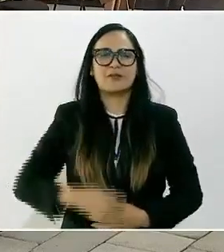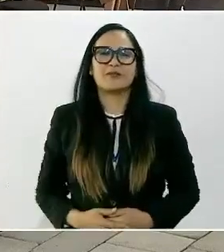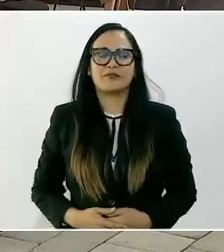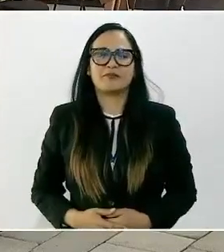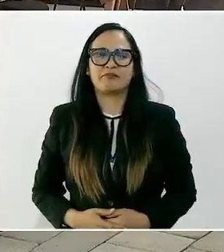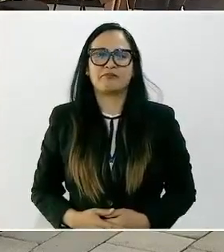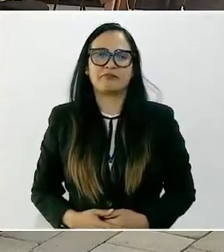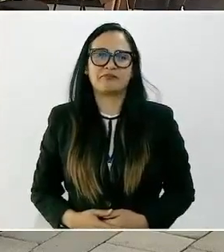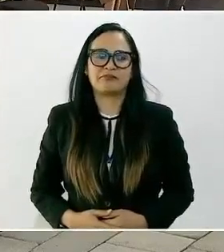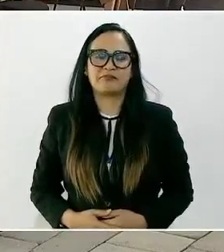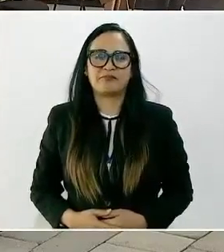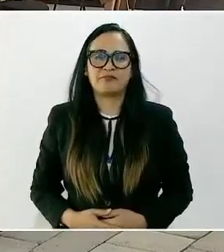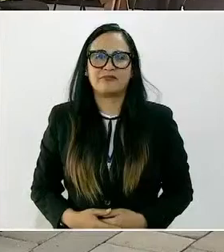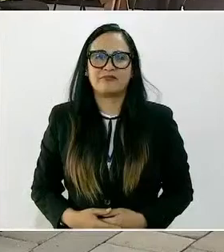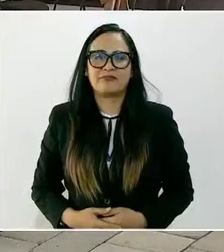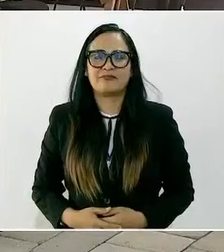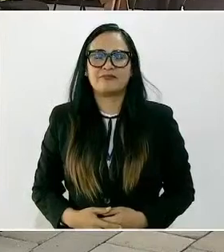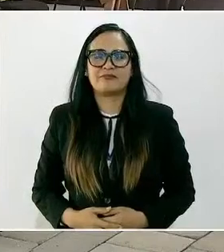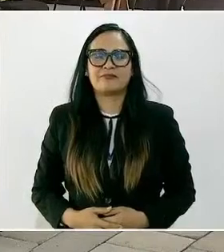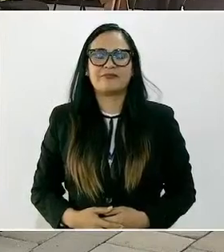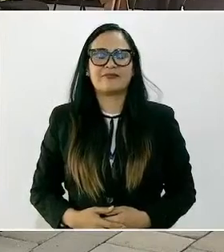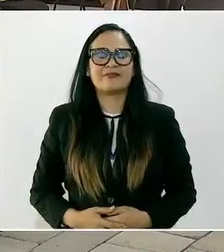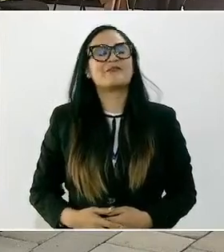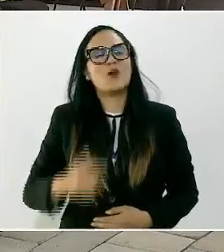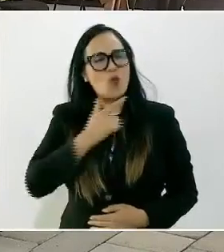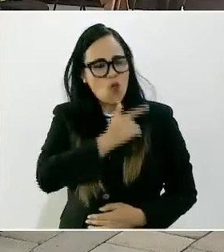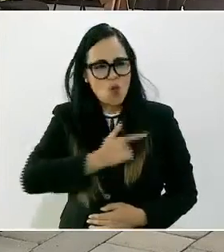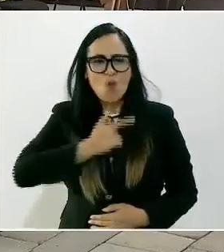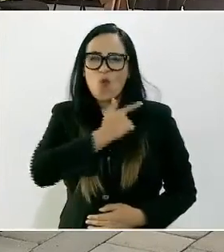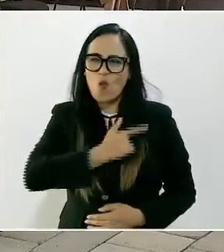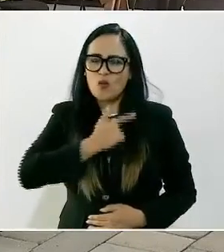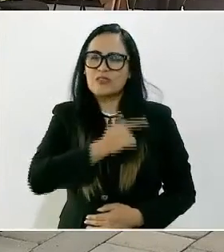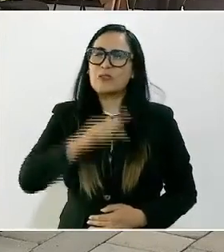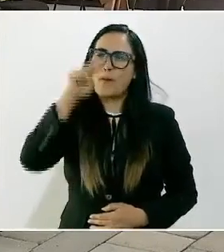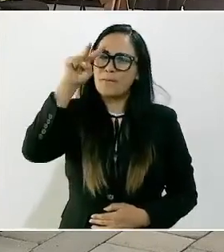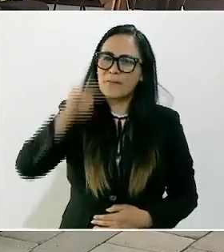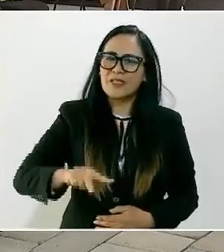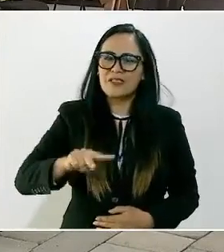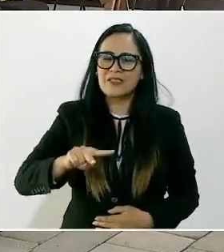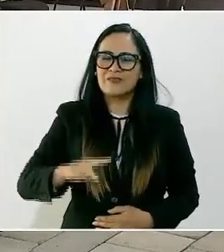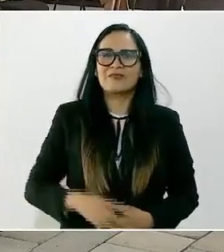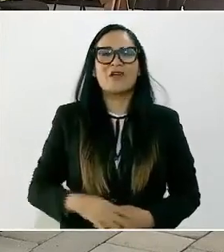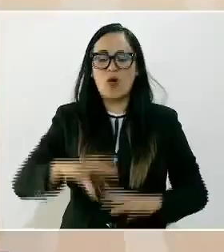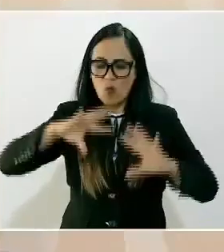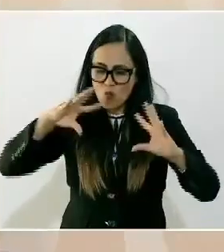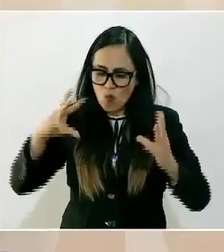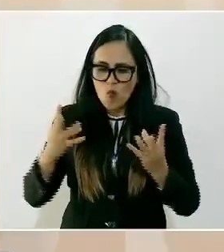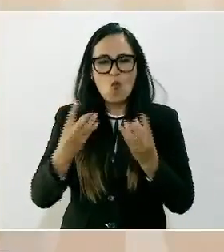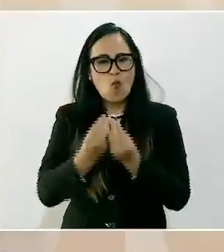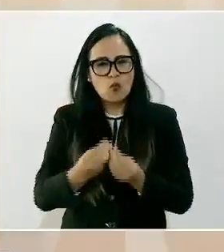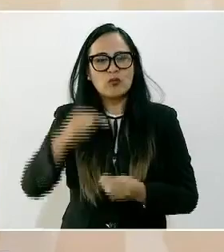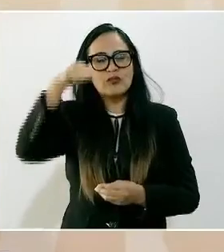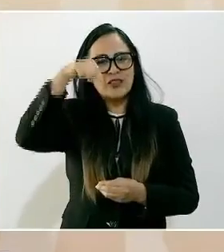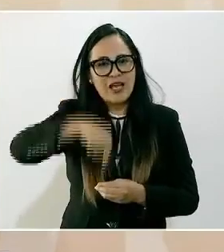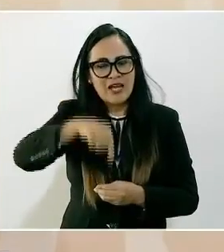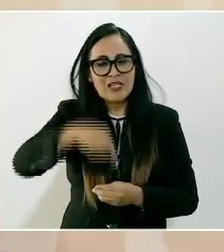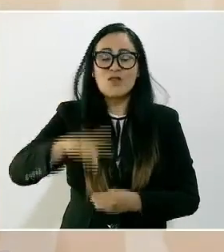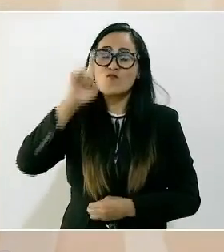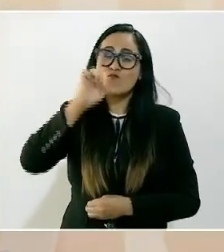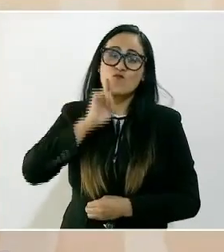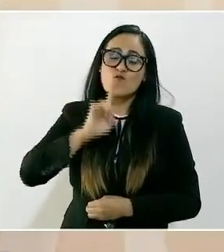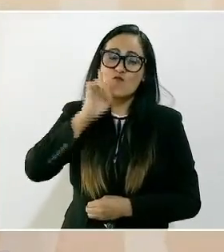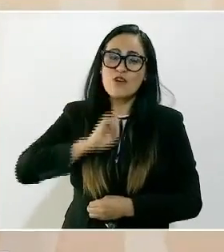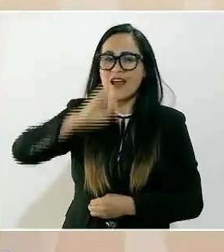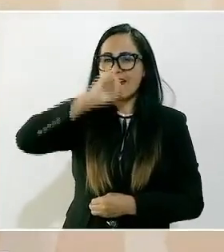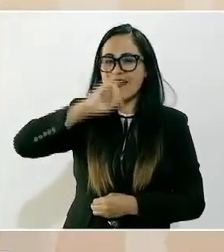Y me da también mucho gusto el que estemos aquí con la jefa de